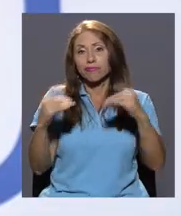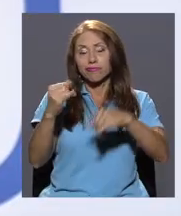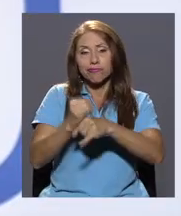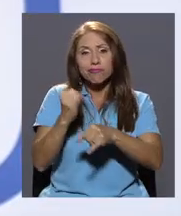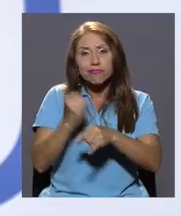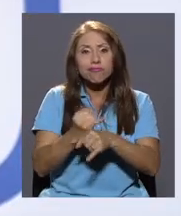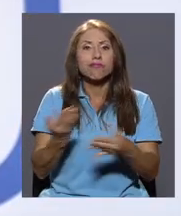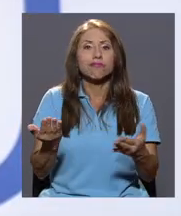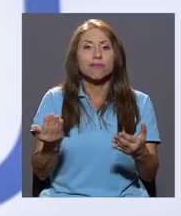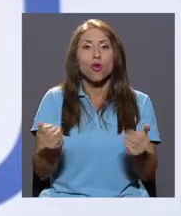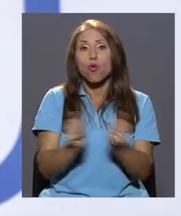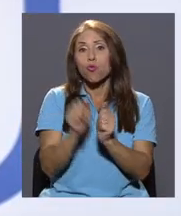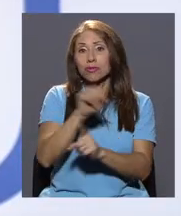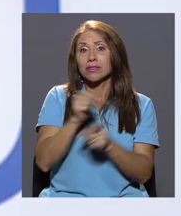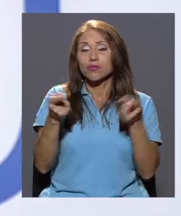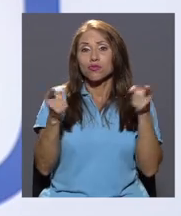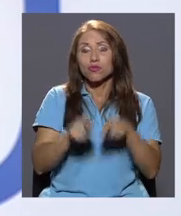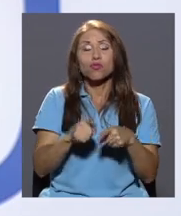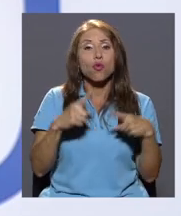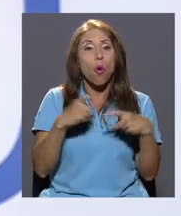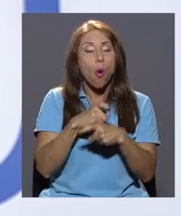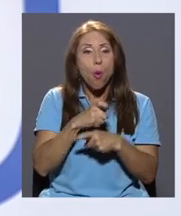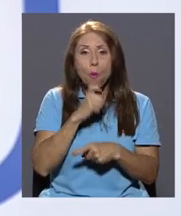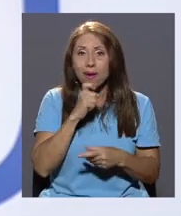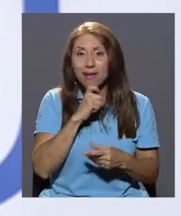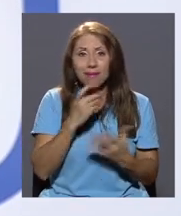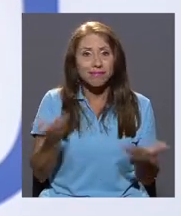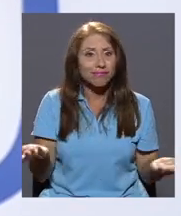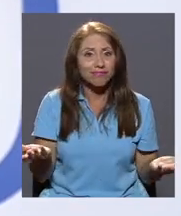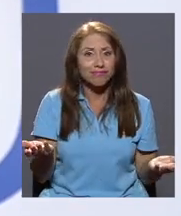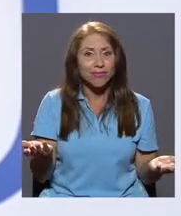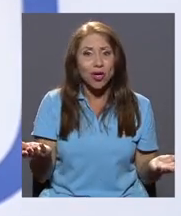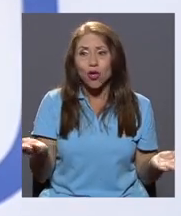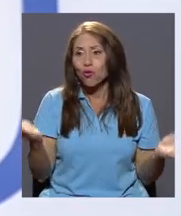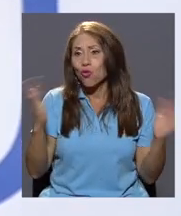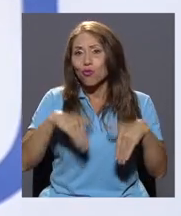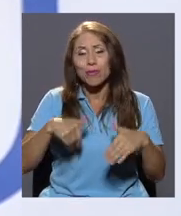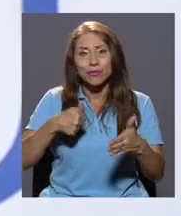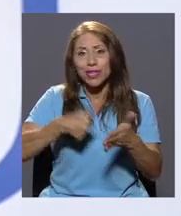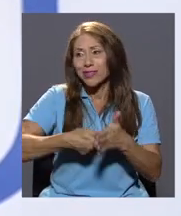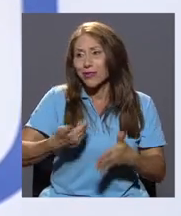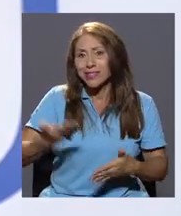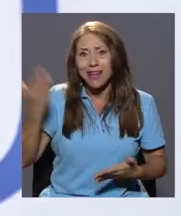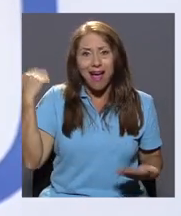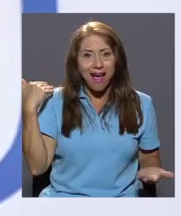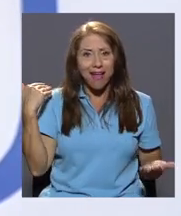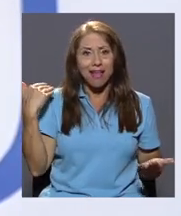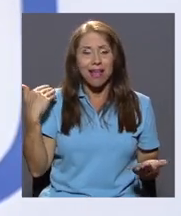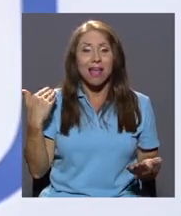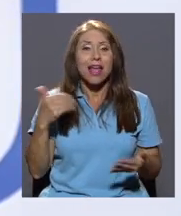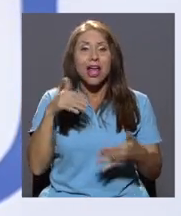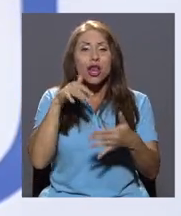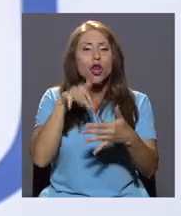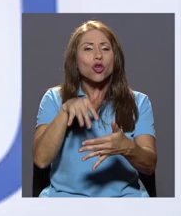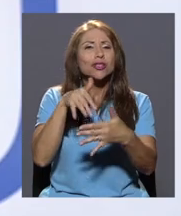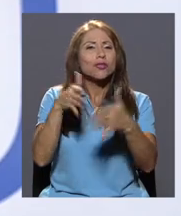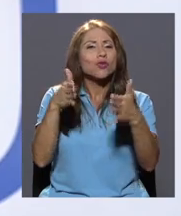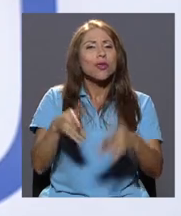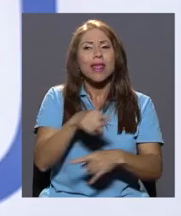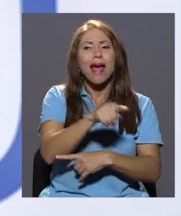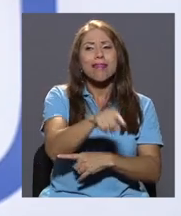también estamos con una coyuntura bastante complicada, no tuvimos elecciones. Creo que muchas veces los estudiantes no ven la